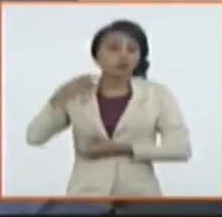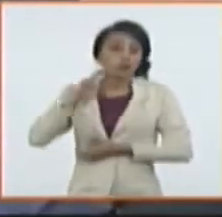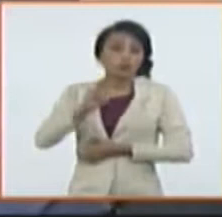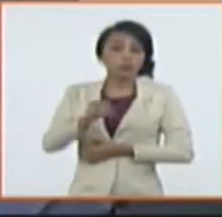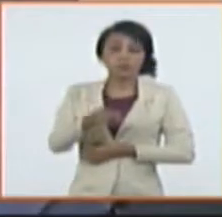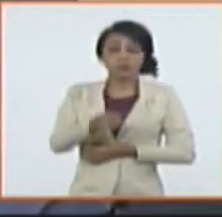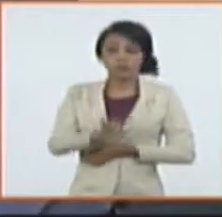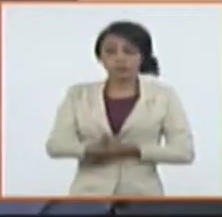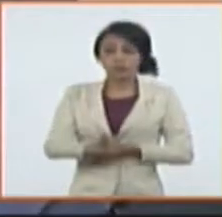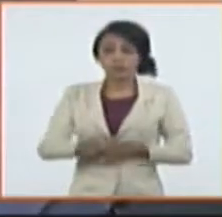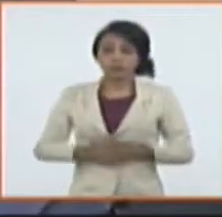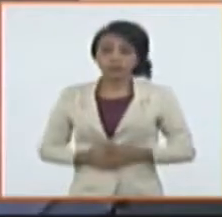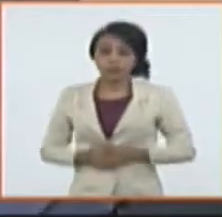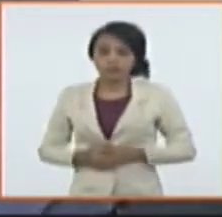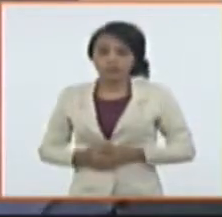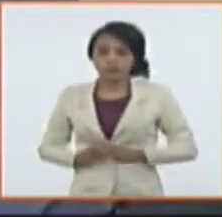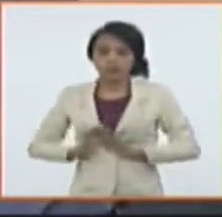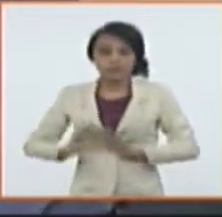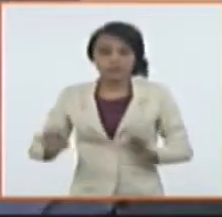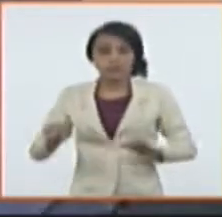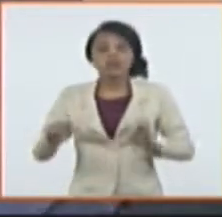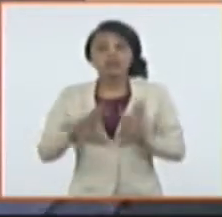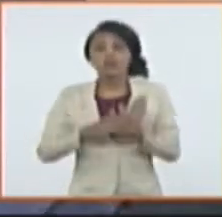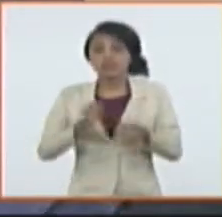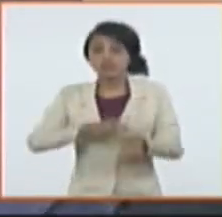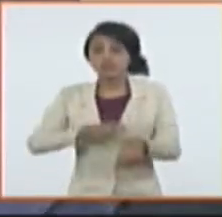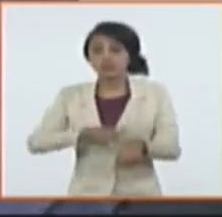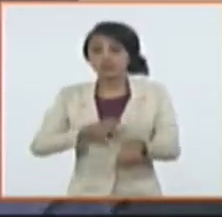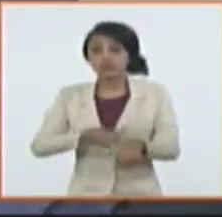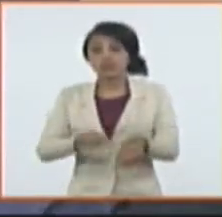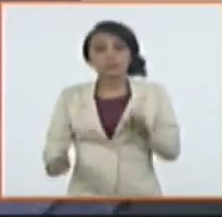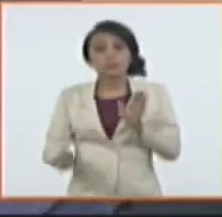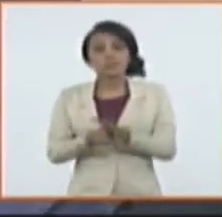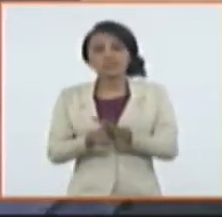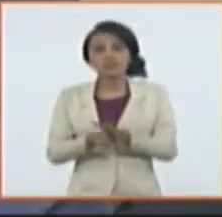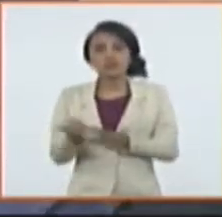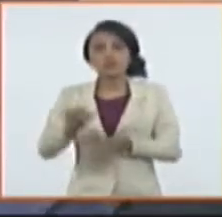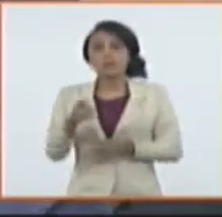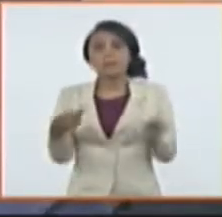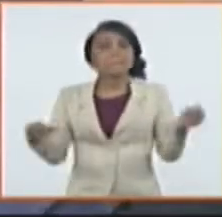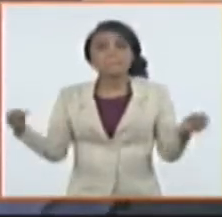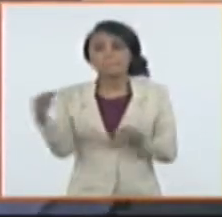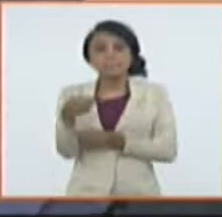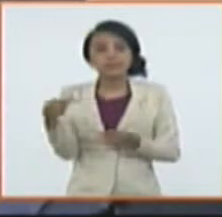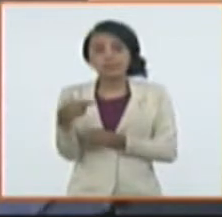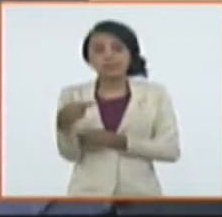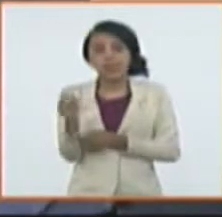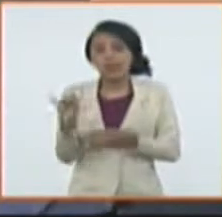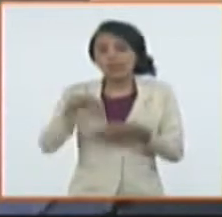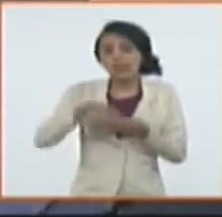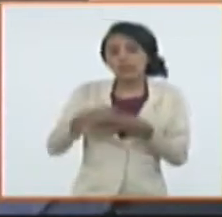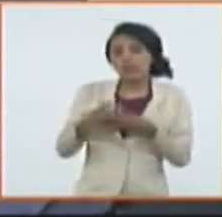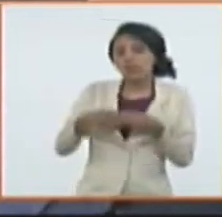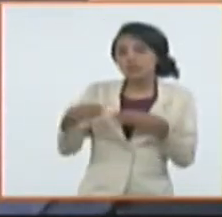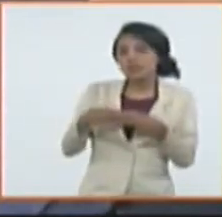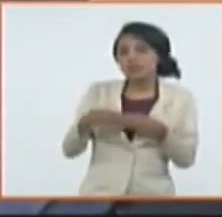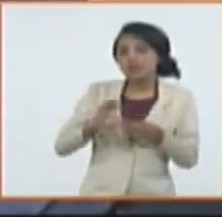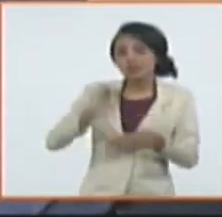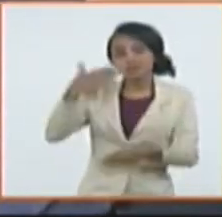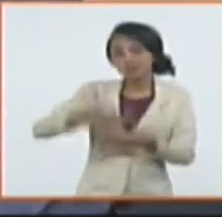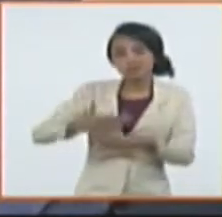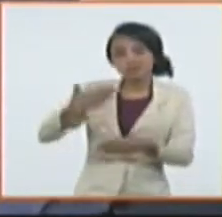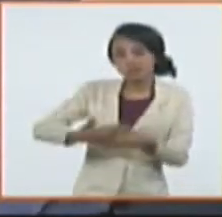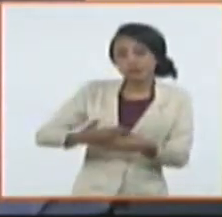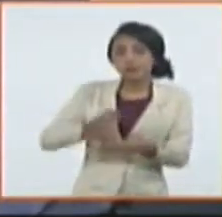medidas, ya en ese momento a nosotros se nos empezaron a cortar las principales fuentes de ingresos de divisas. Las remesas,